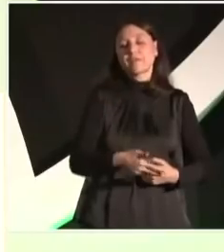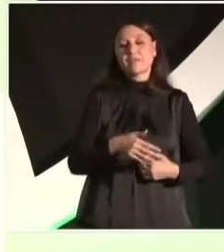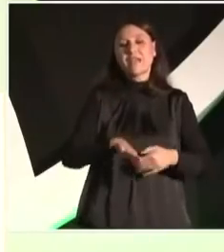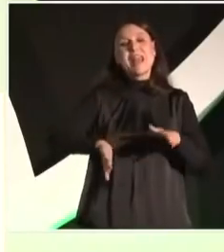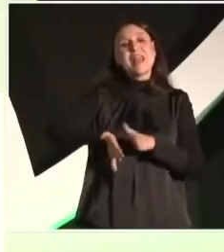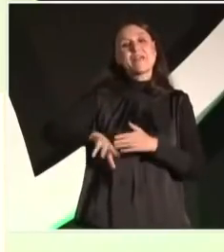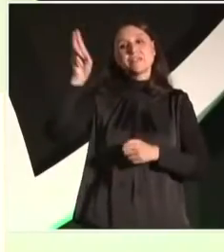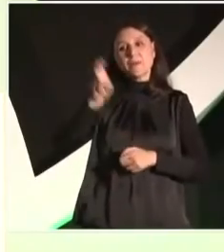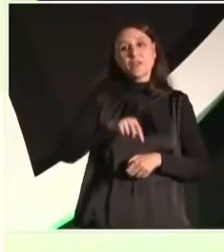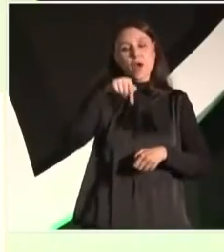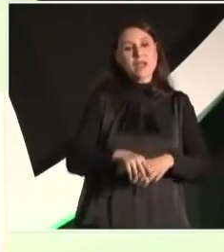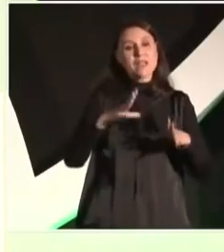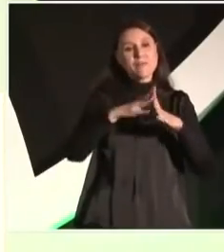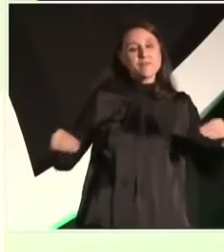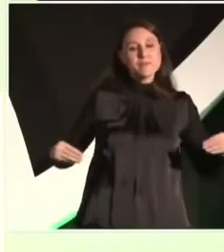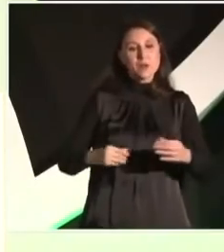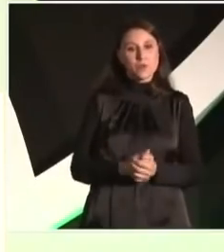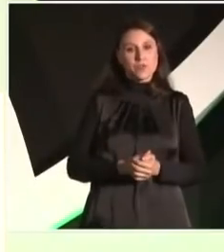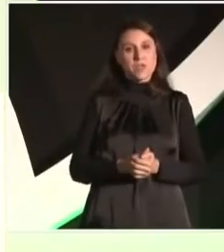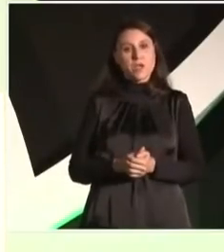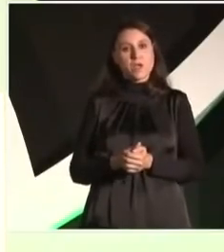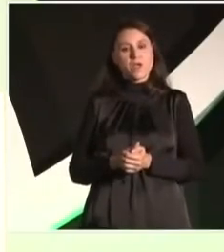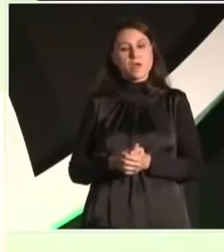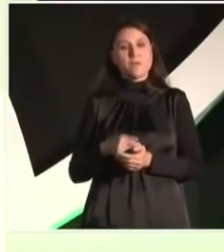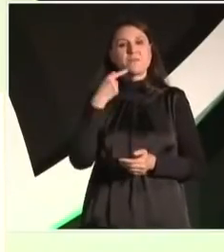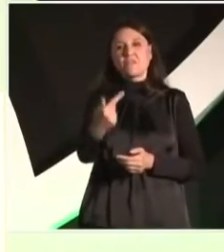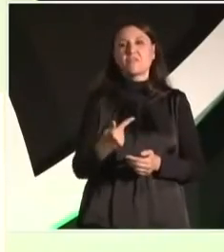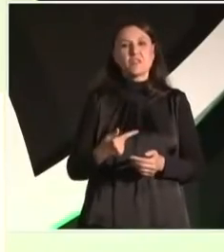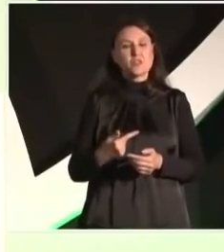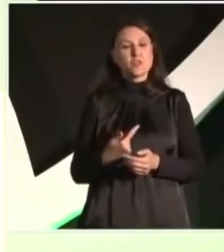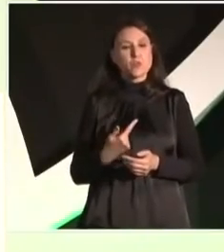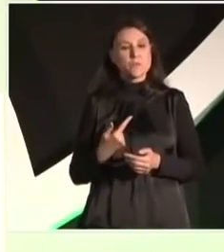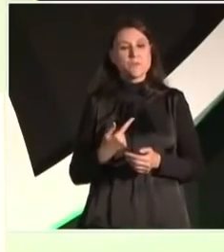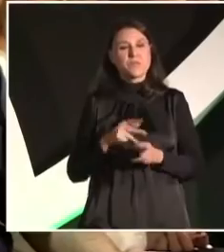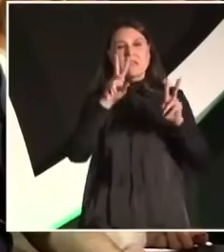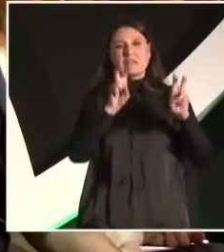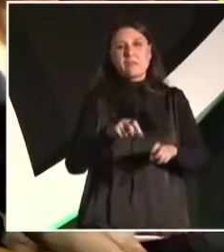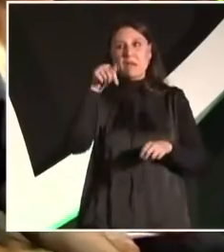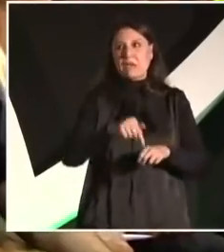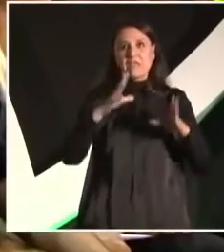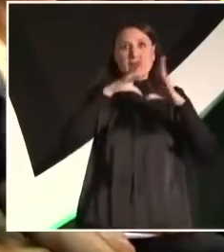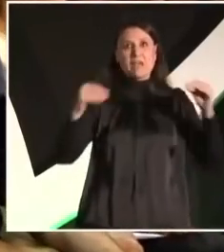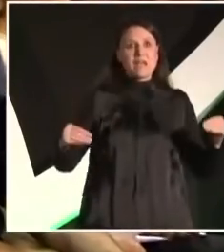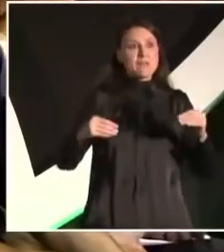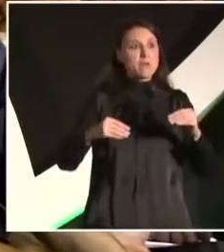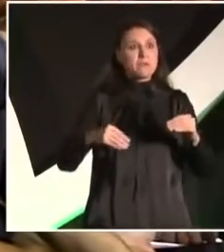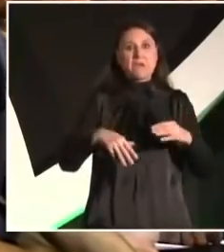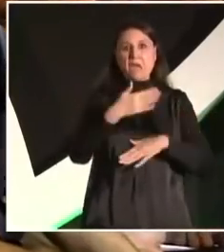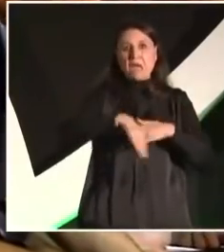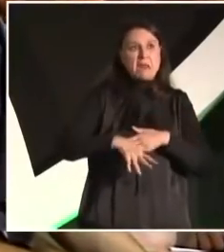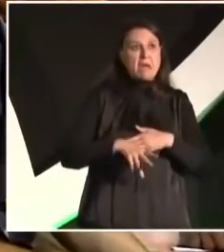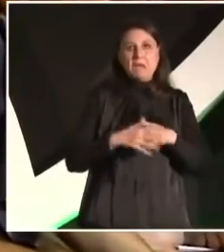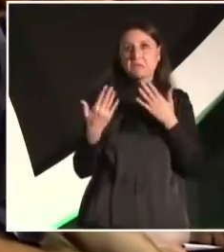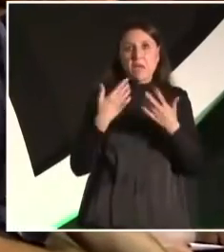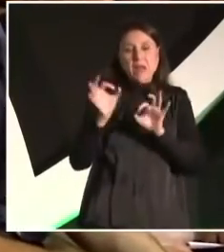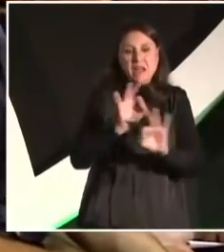Andalucía ultramontana, diciendo cosas que en Andalucía no se escuchan en la calle, diciendo